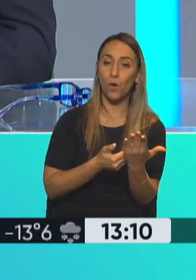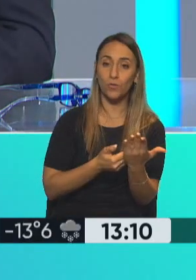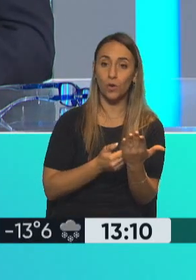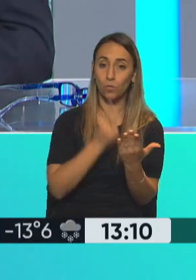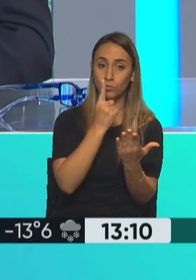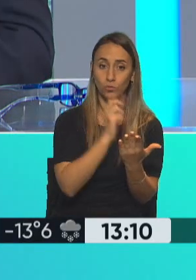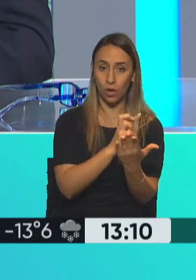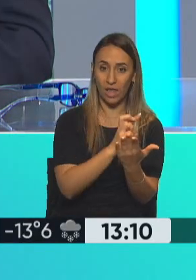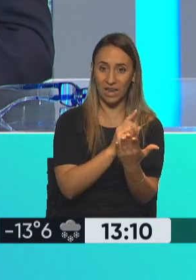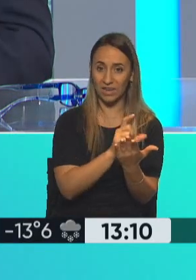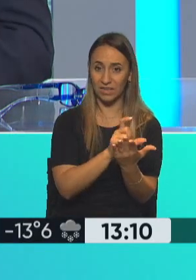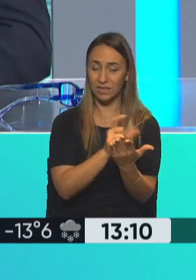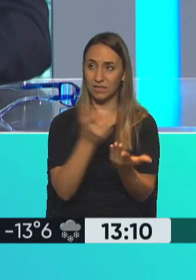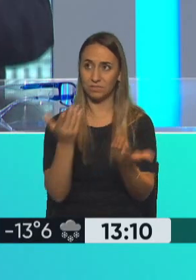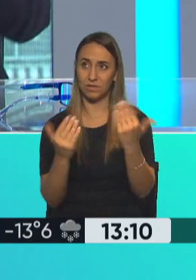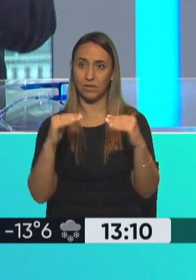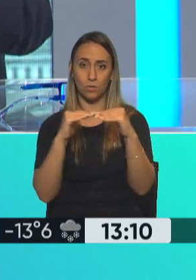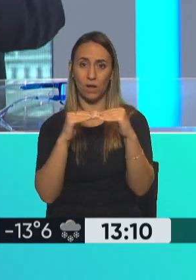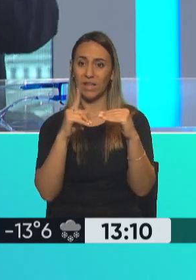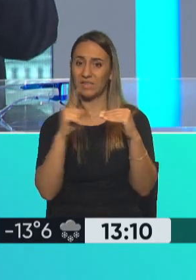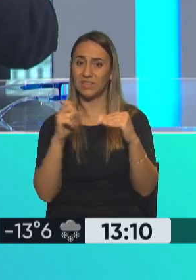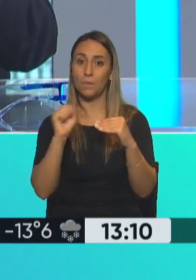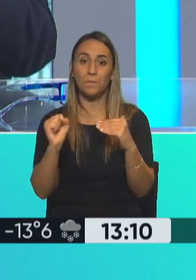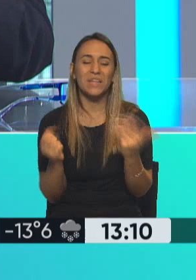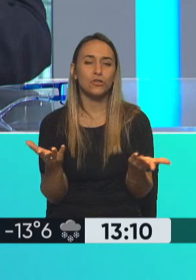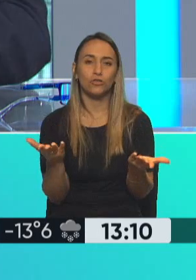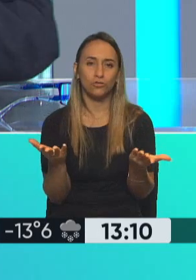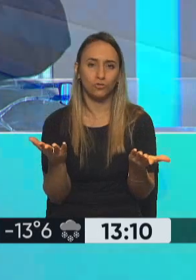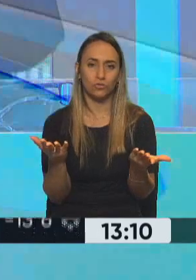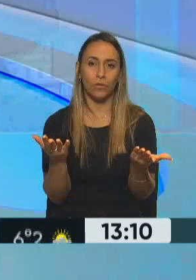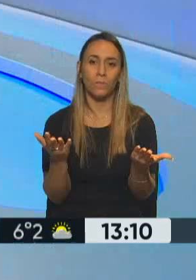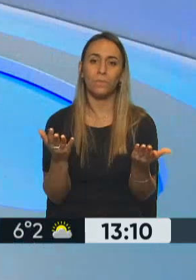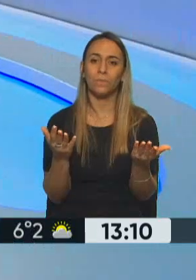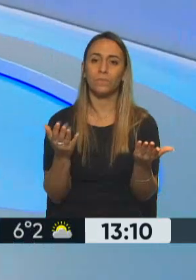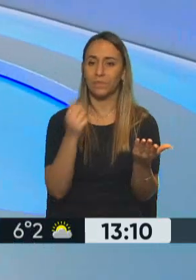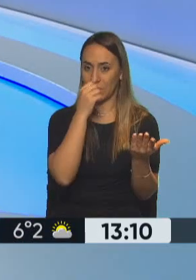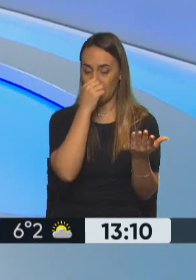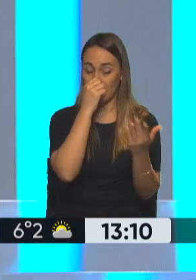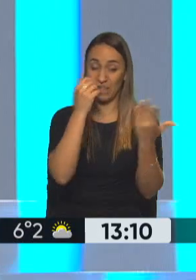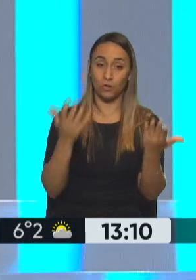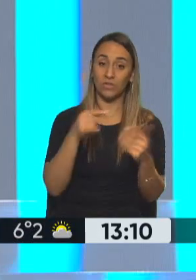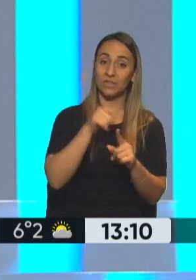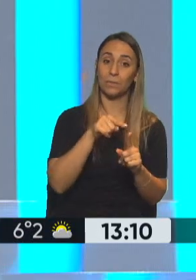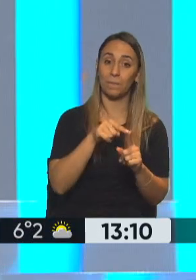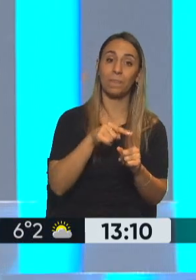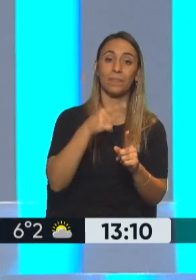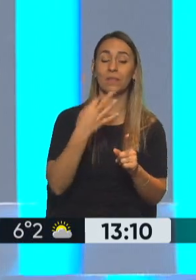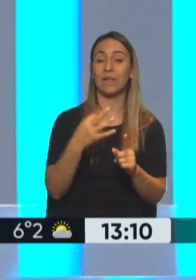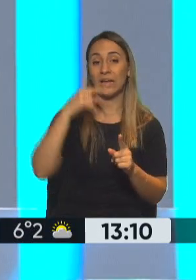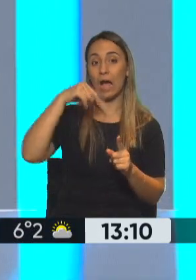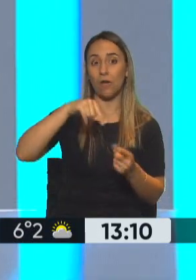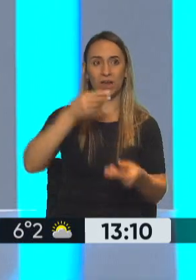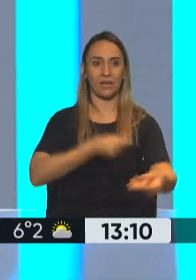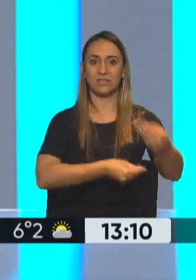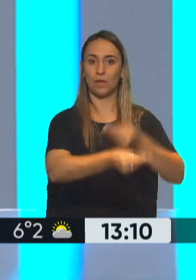pagando a 100 pesos si lo compras. En vez de 400 claro, o 390. Y Rulo, por último. Entonces recibe el 70% en otros bonos que